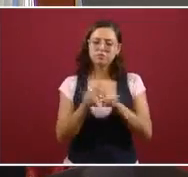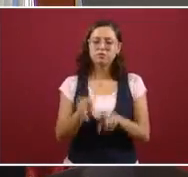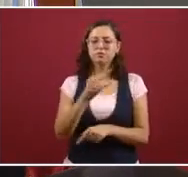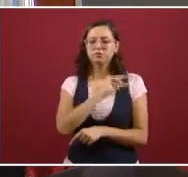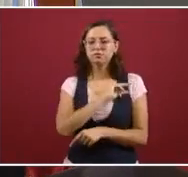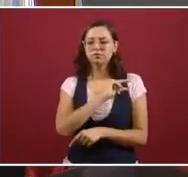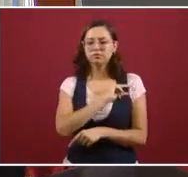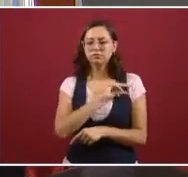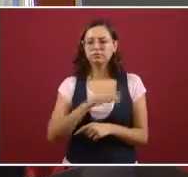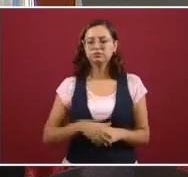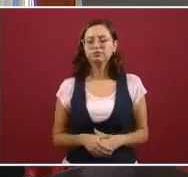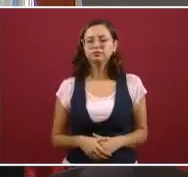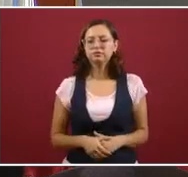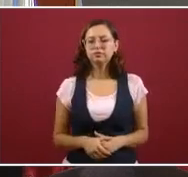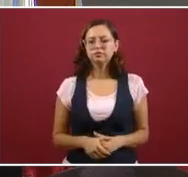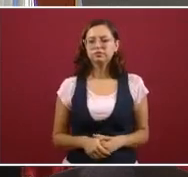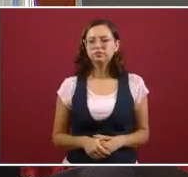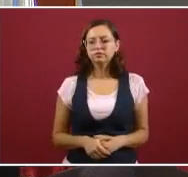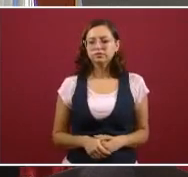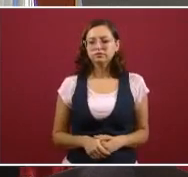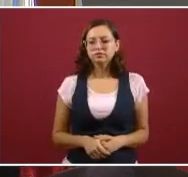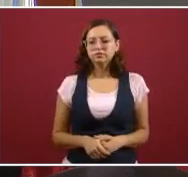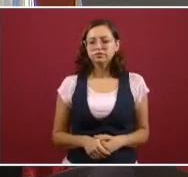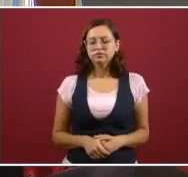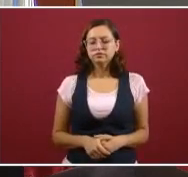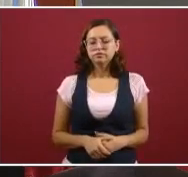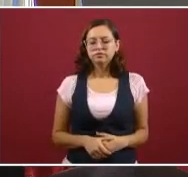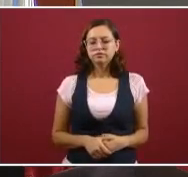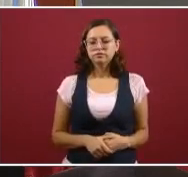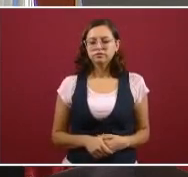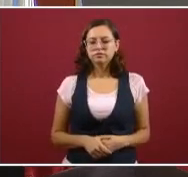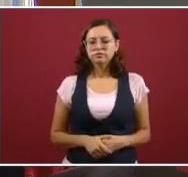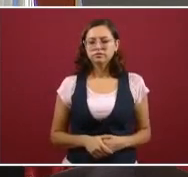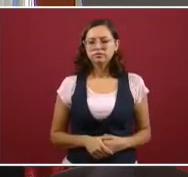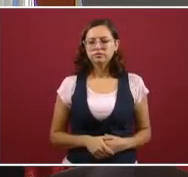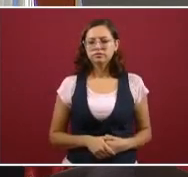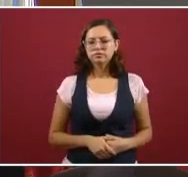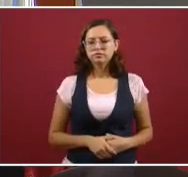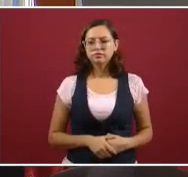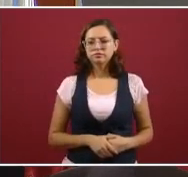La siguiente, por favor. Ahora bien, ¿por qué es